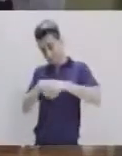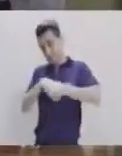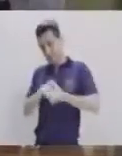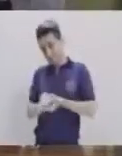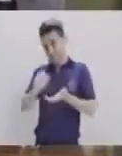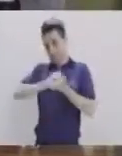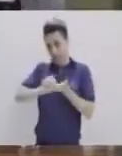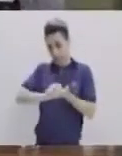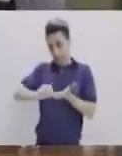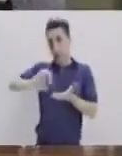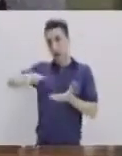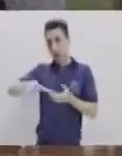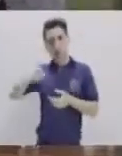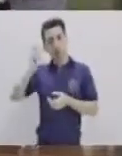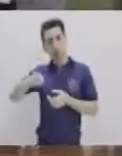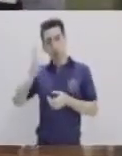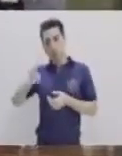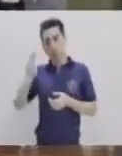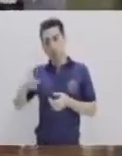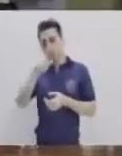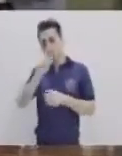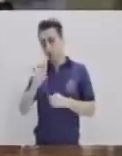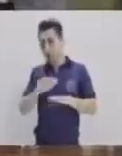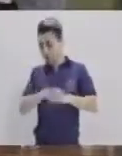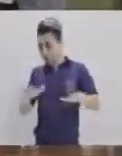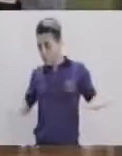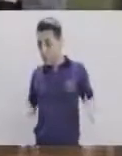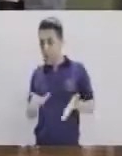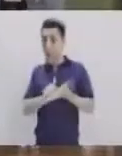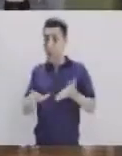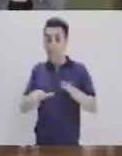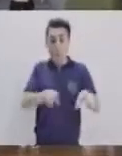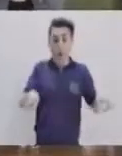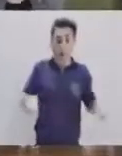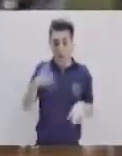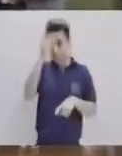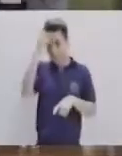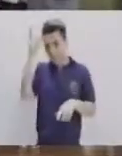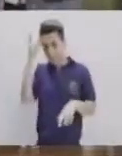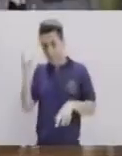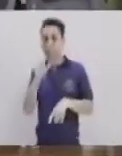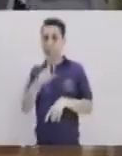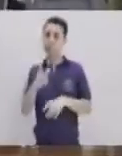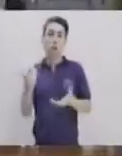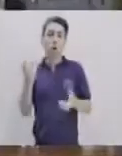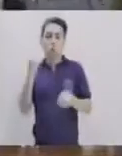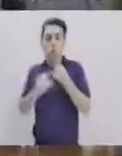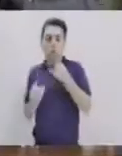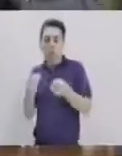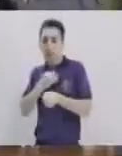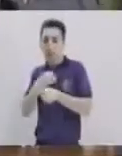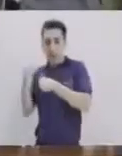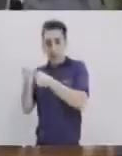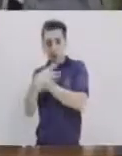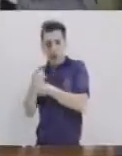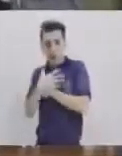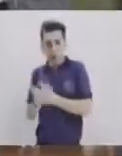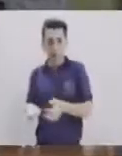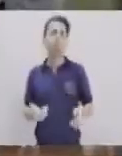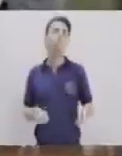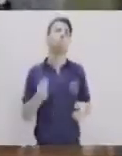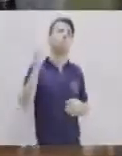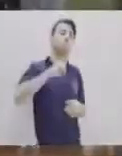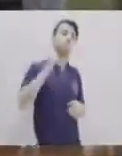bastante agua y jabón, hacerlo constantemente y mantener su lugar de trabajo muy limpio y ordenado. Profe, ¿tiene alguna última recomendación para